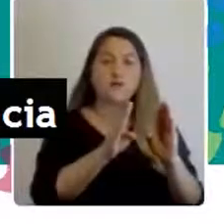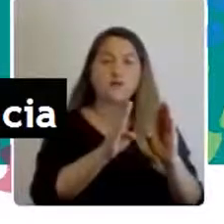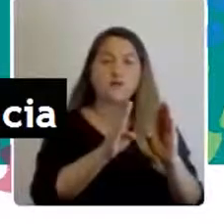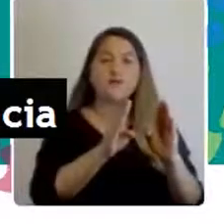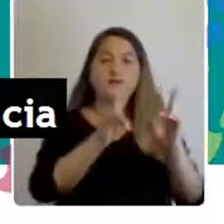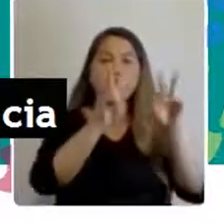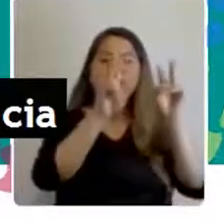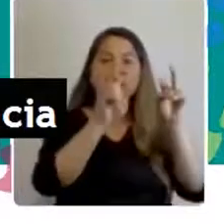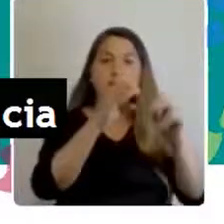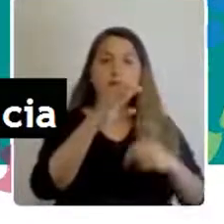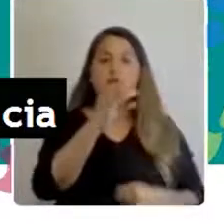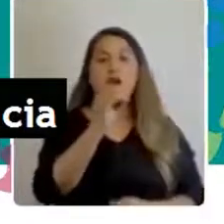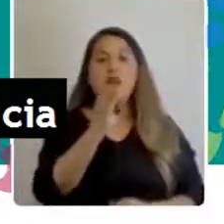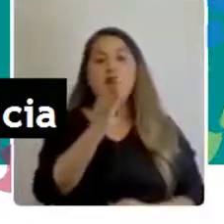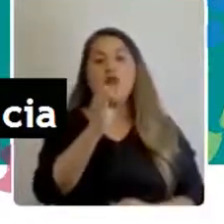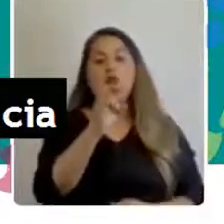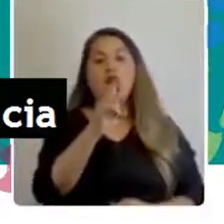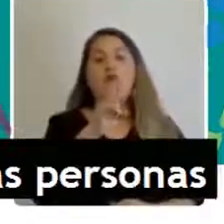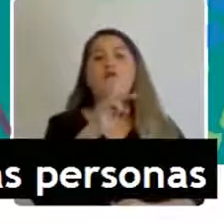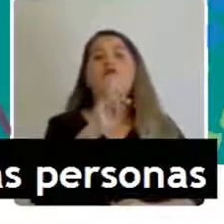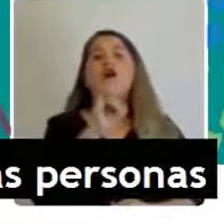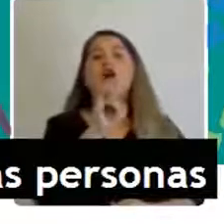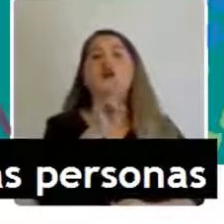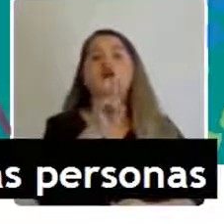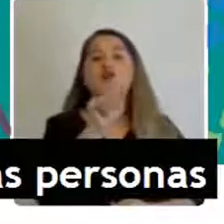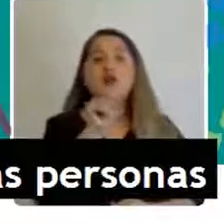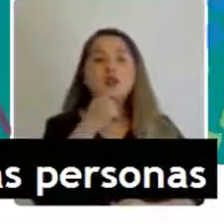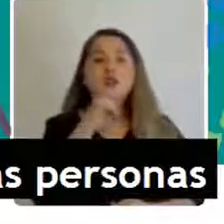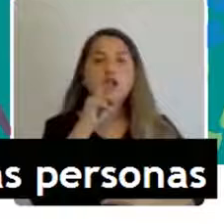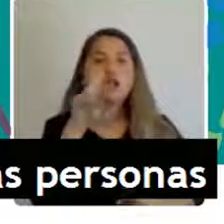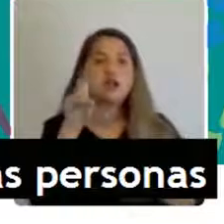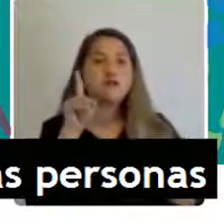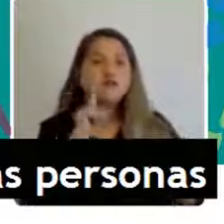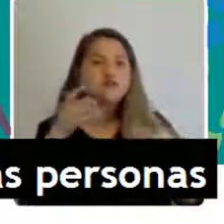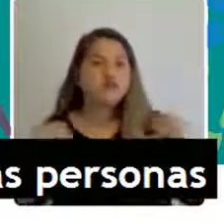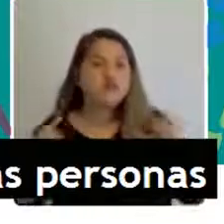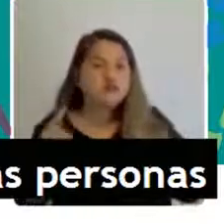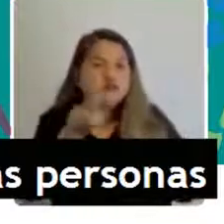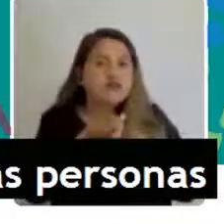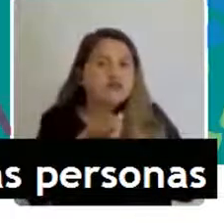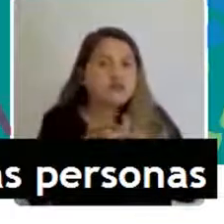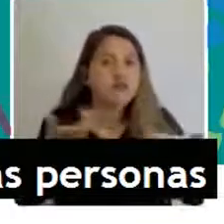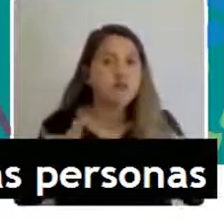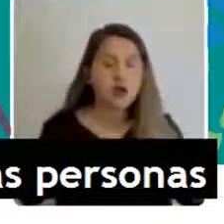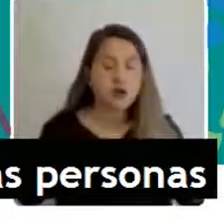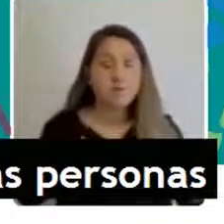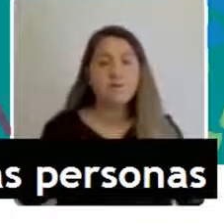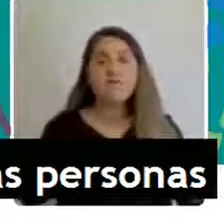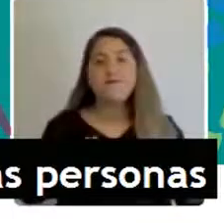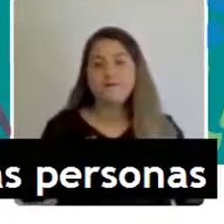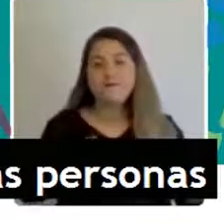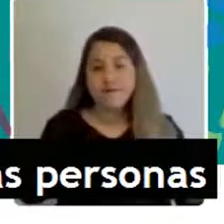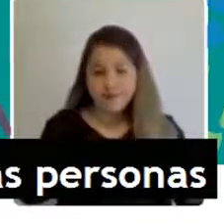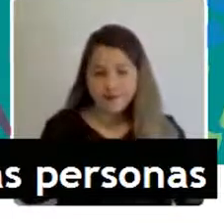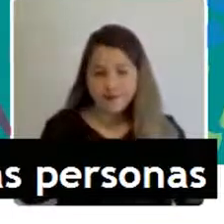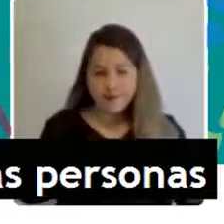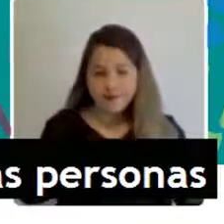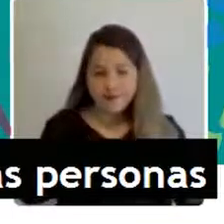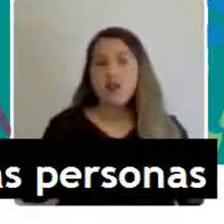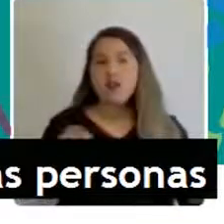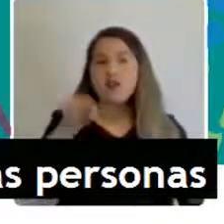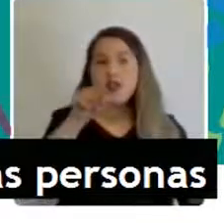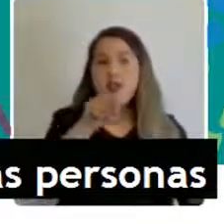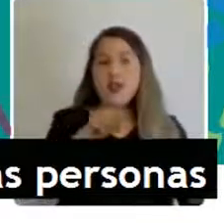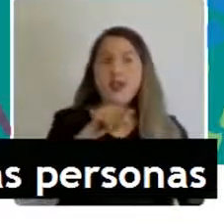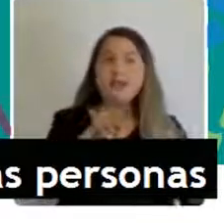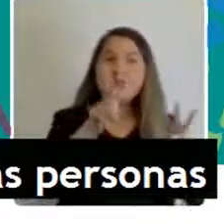la existencia de muchas leyes distintas, de una u otra forma, ha venido en desarticular un modelo de atención